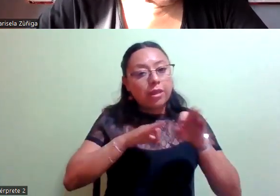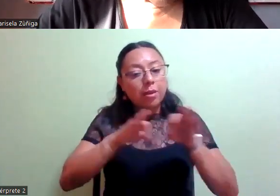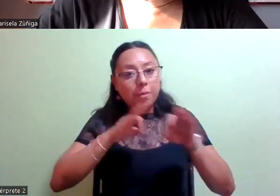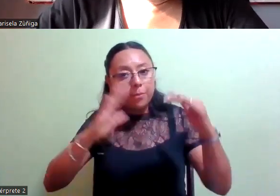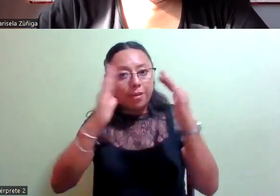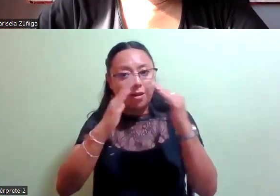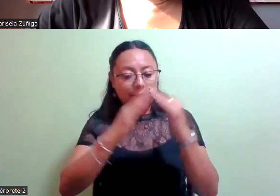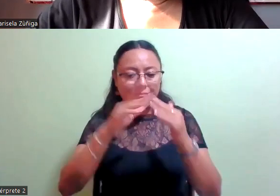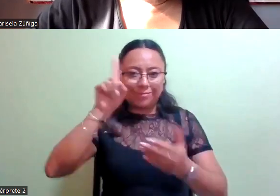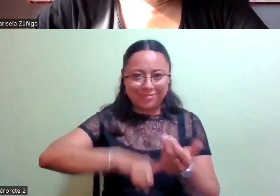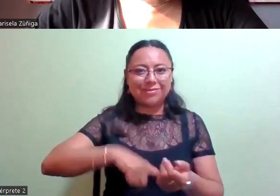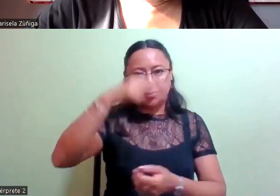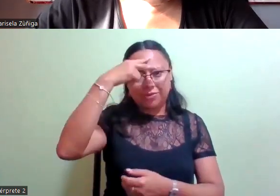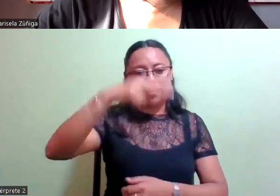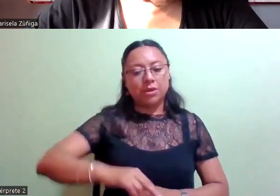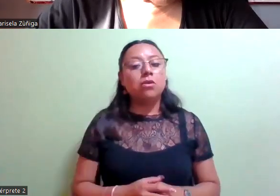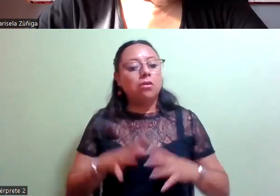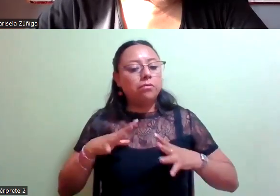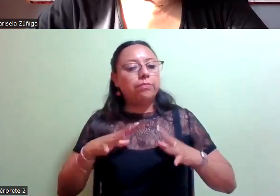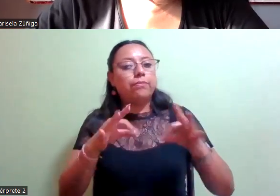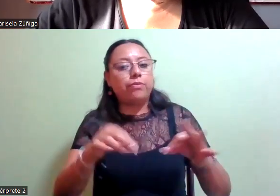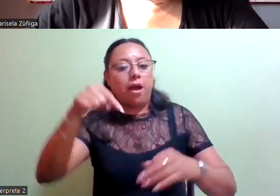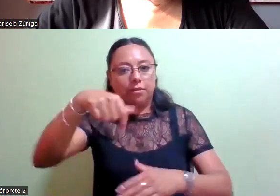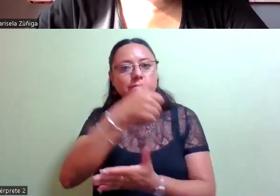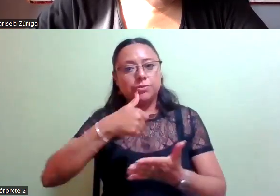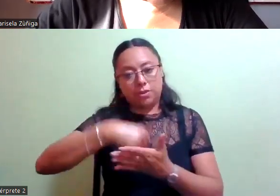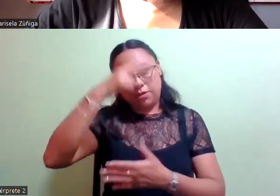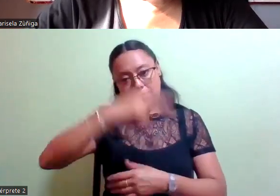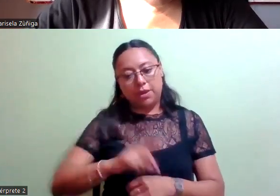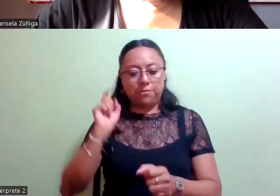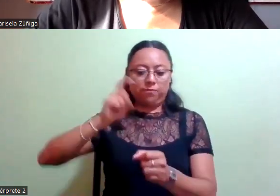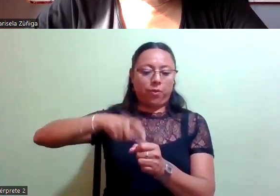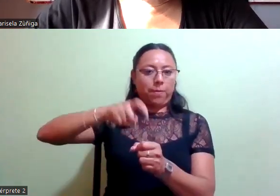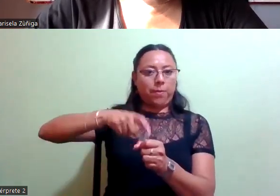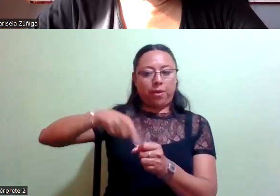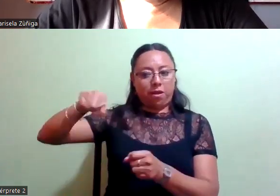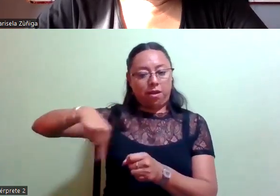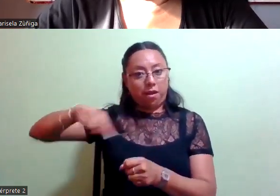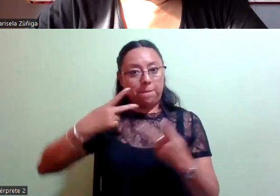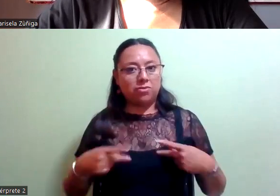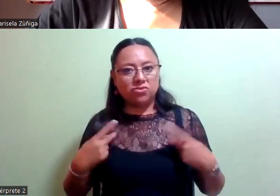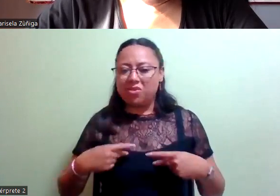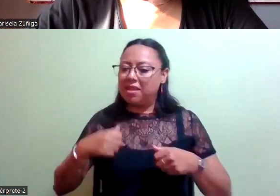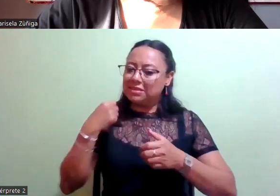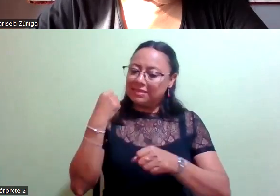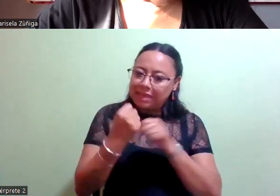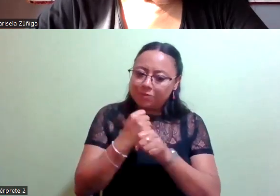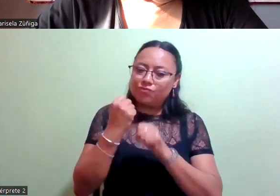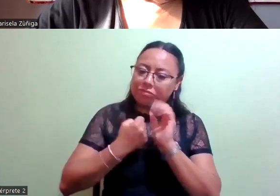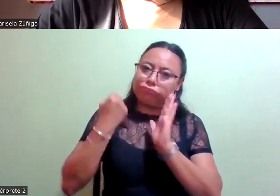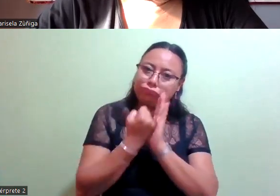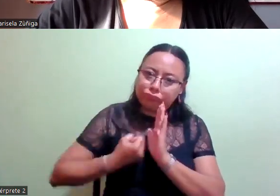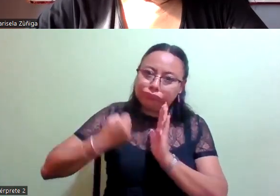en México. Fue constituido en esta ciudad. Sus integrantes han tenido una lucha muy ardua para tener